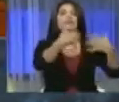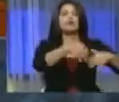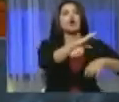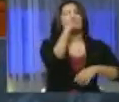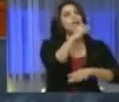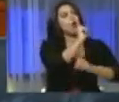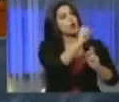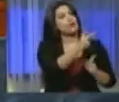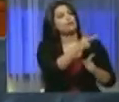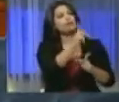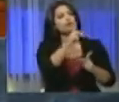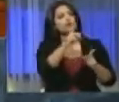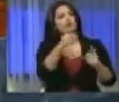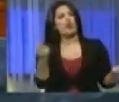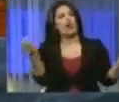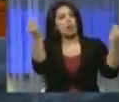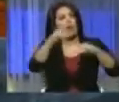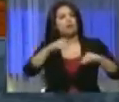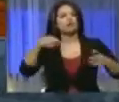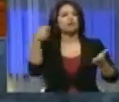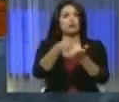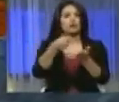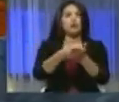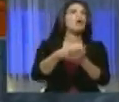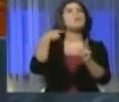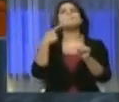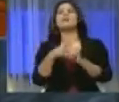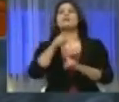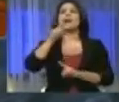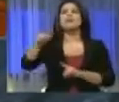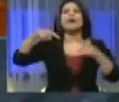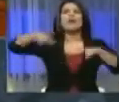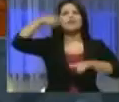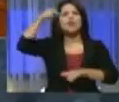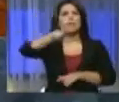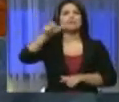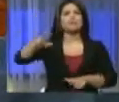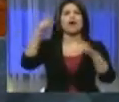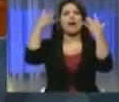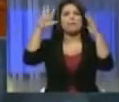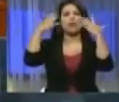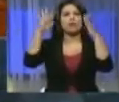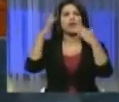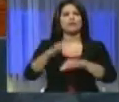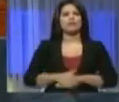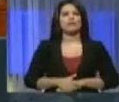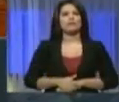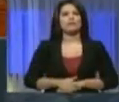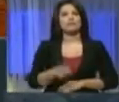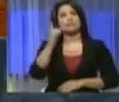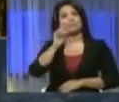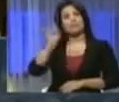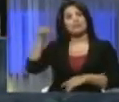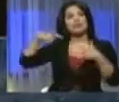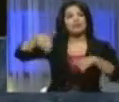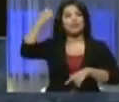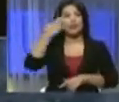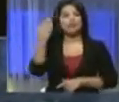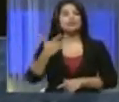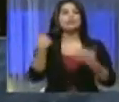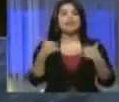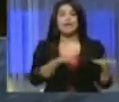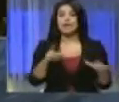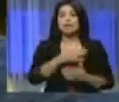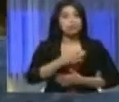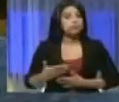especiales que ustedes saben, estamos listos. Mira, hasta me están aplaudiendo en el video, pues. Estamos listos. Y ya pudiéramos